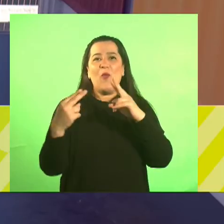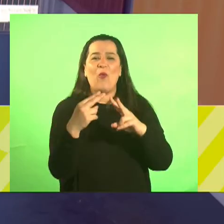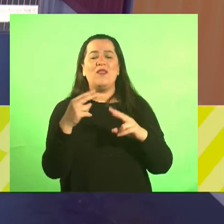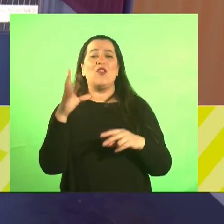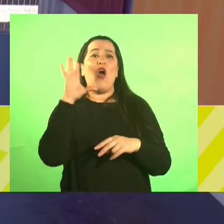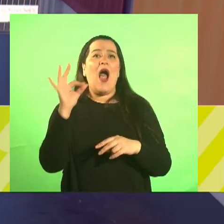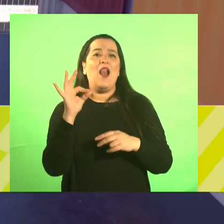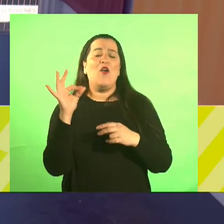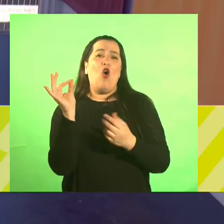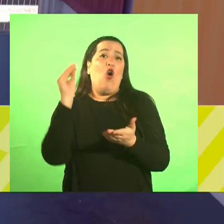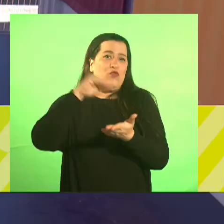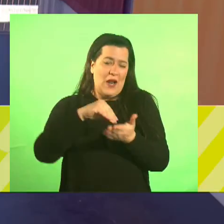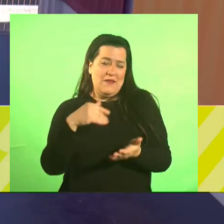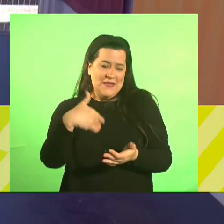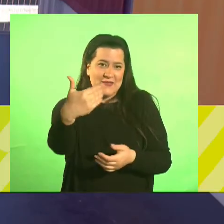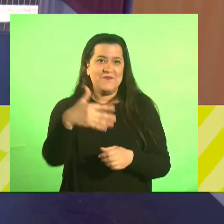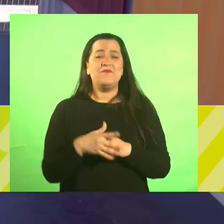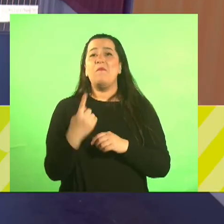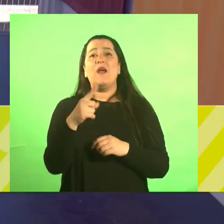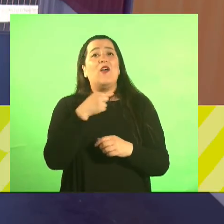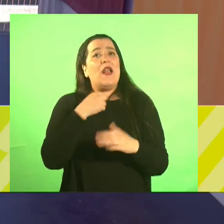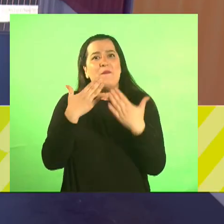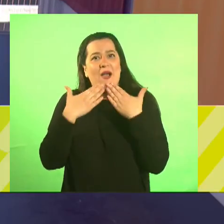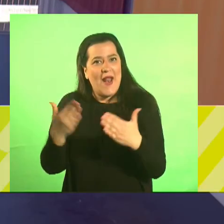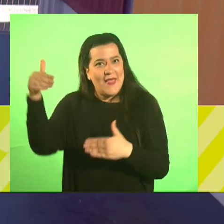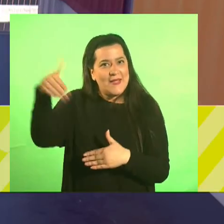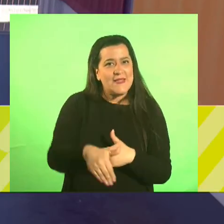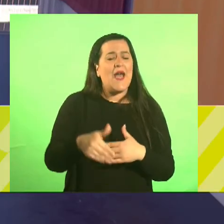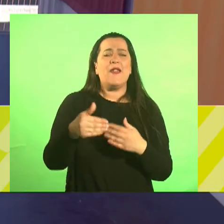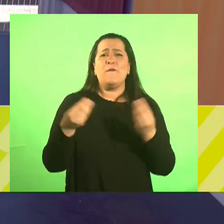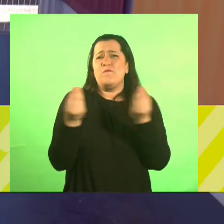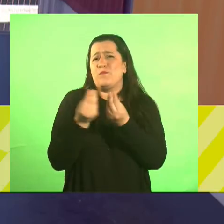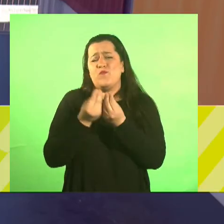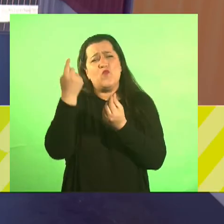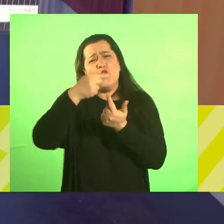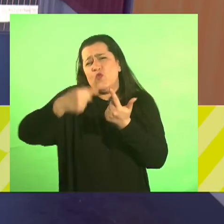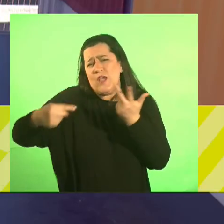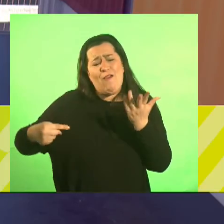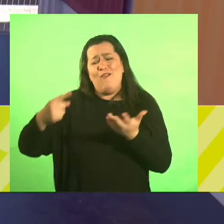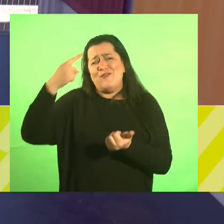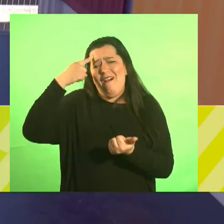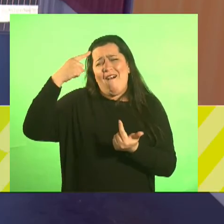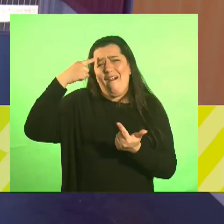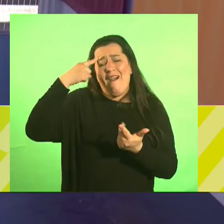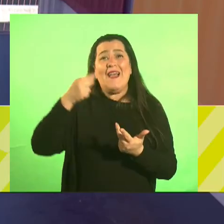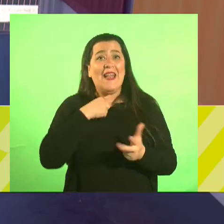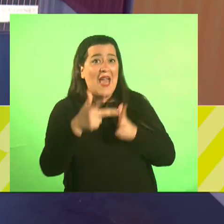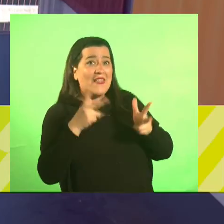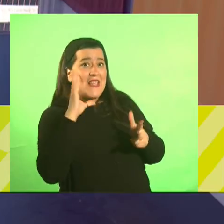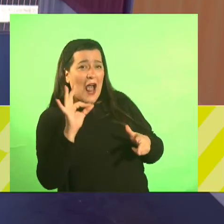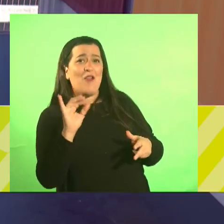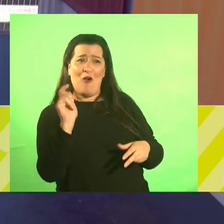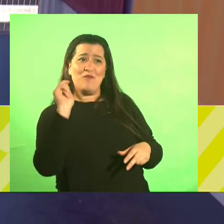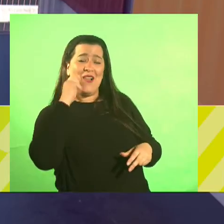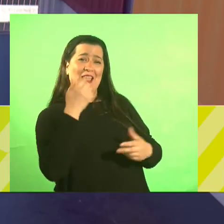vez. Pero bueno, queremos agradecerte. Me quedo con un montón de cosas para... ¿Querías decir algo? No, que estuvo